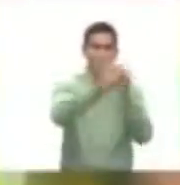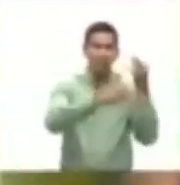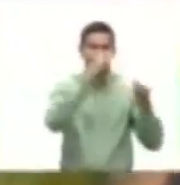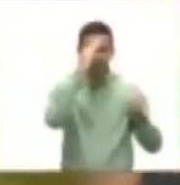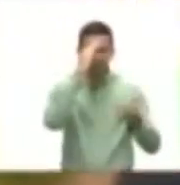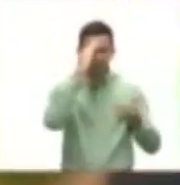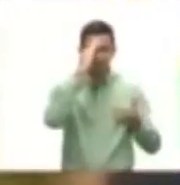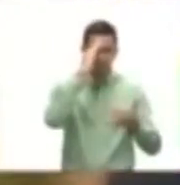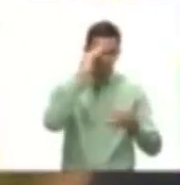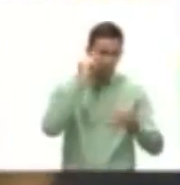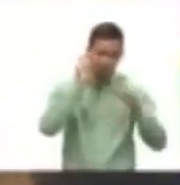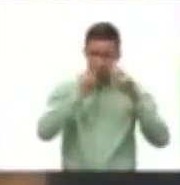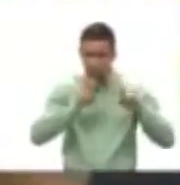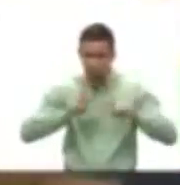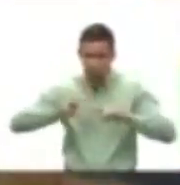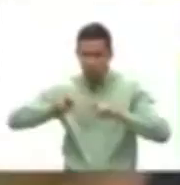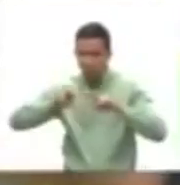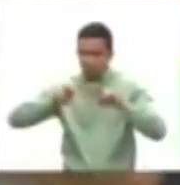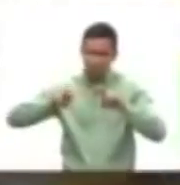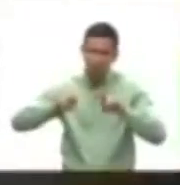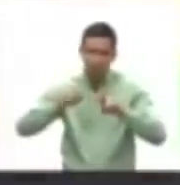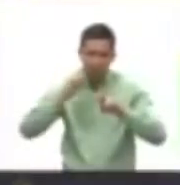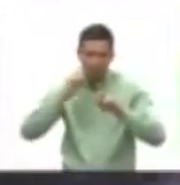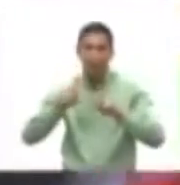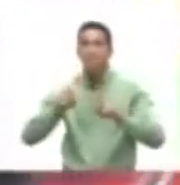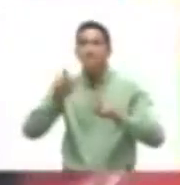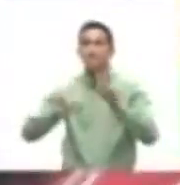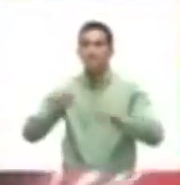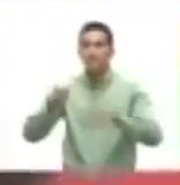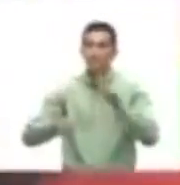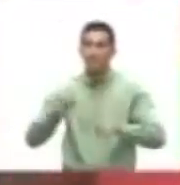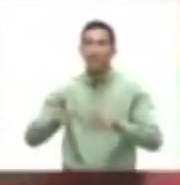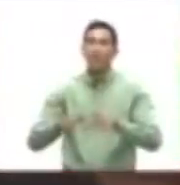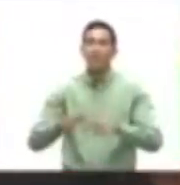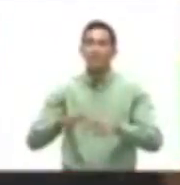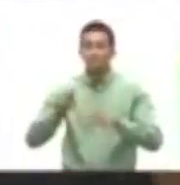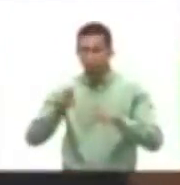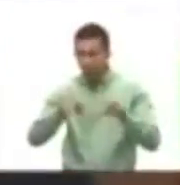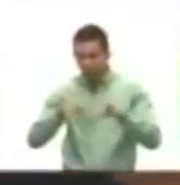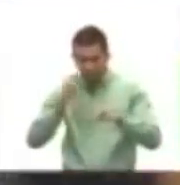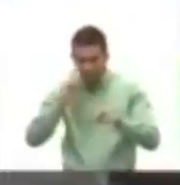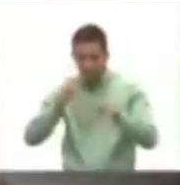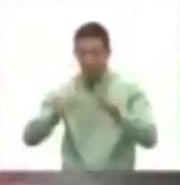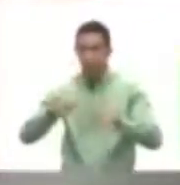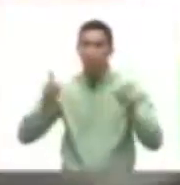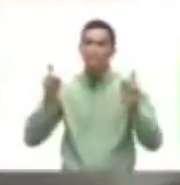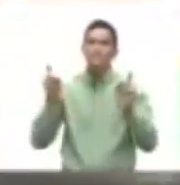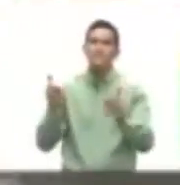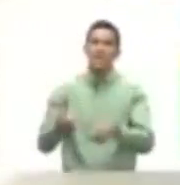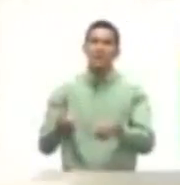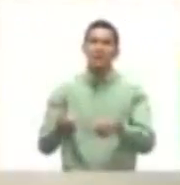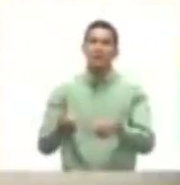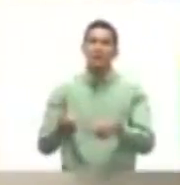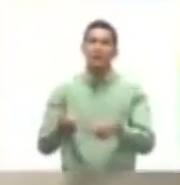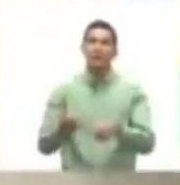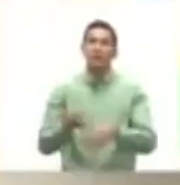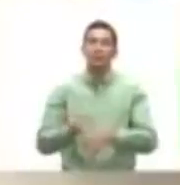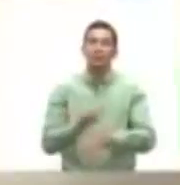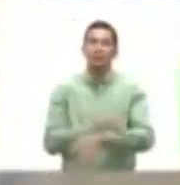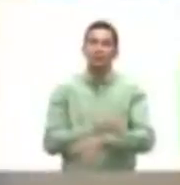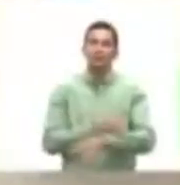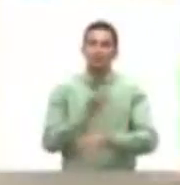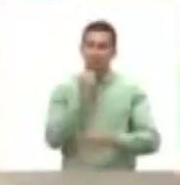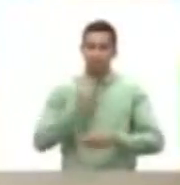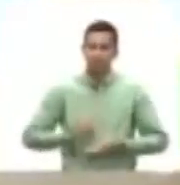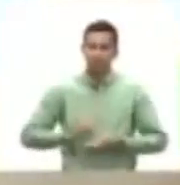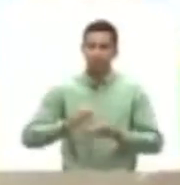labores investigativas para poder ubicar a los delincuentes, y luego de varias acciones se pudo ubicar a estas personas y darles captura en el momento en que recibían un